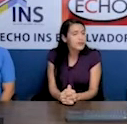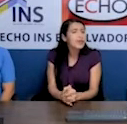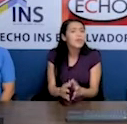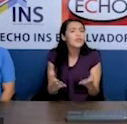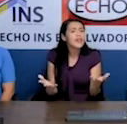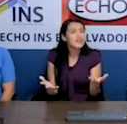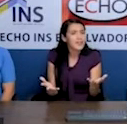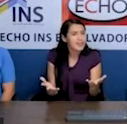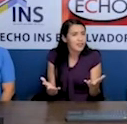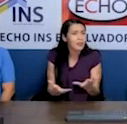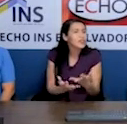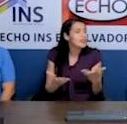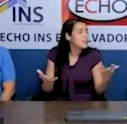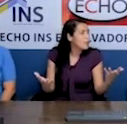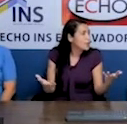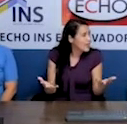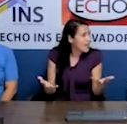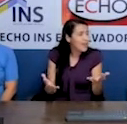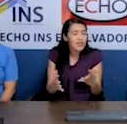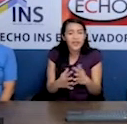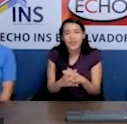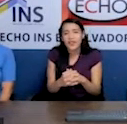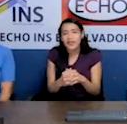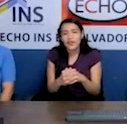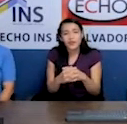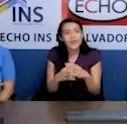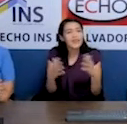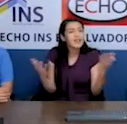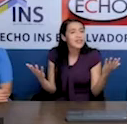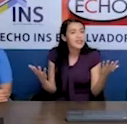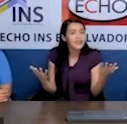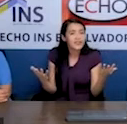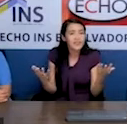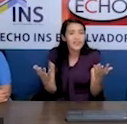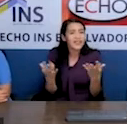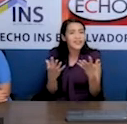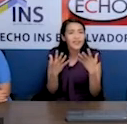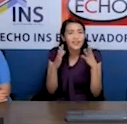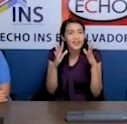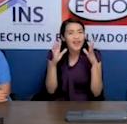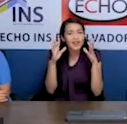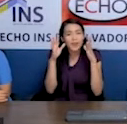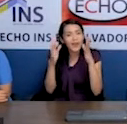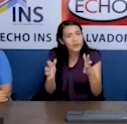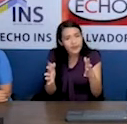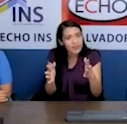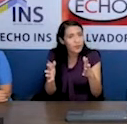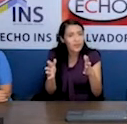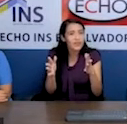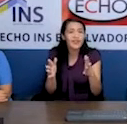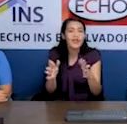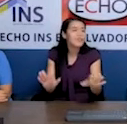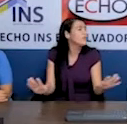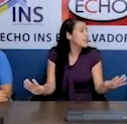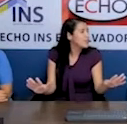superior, muy característico, muy de semiología. Una clase que nos enseñan que al ver un